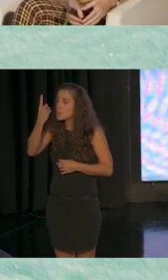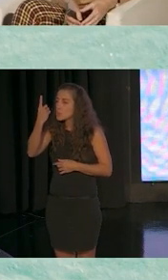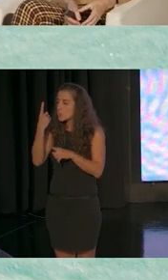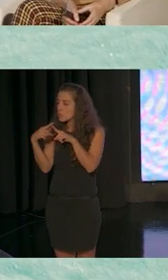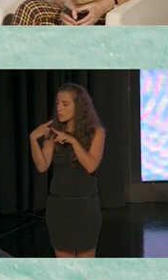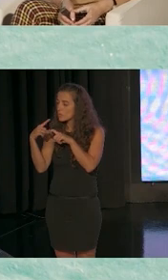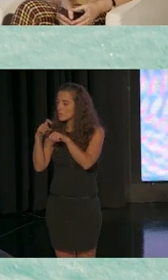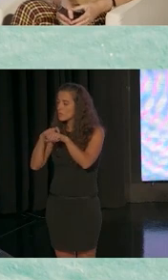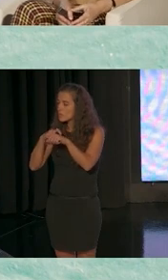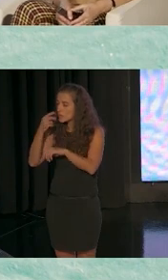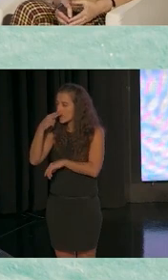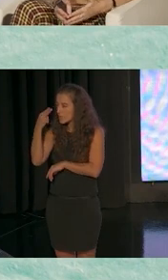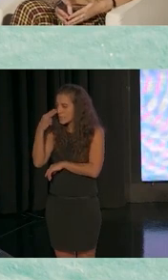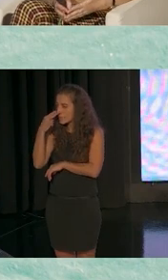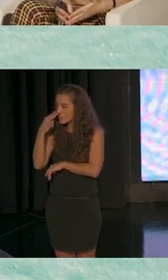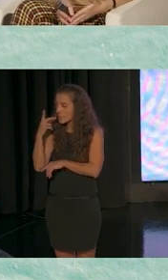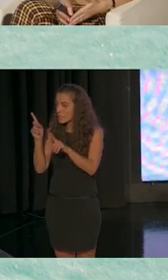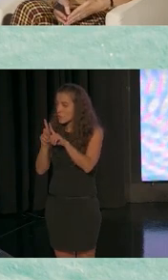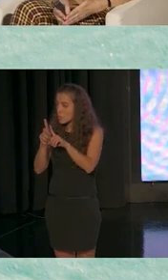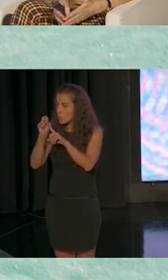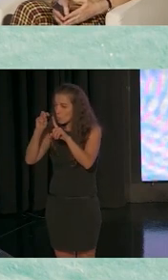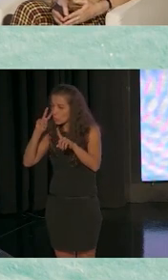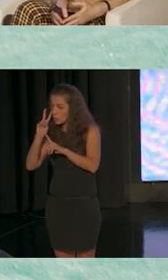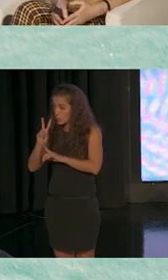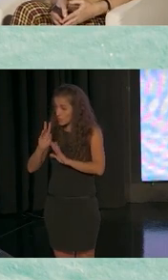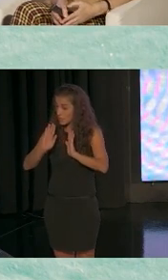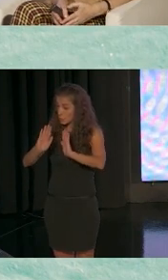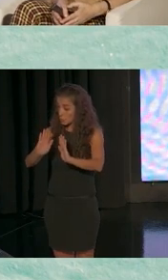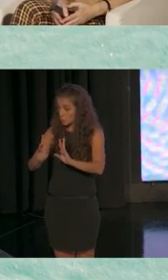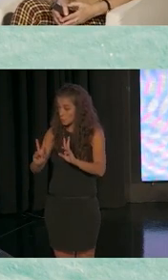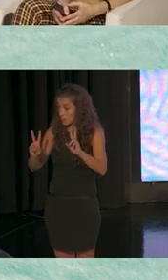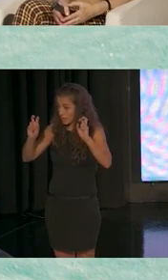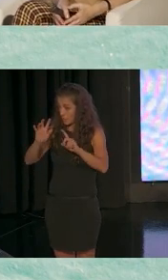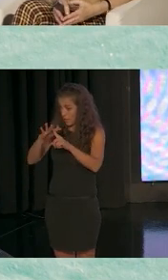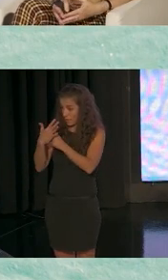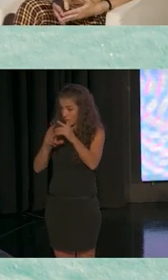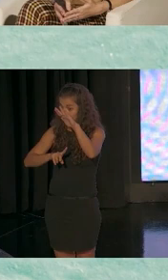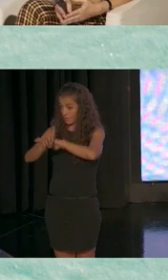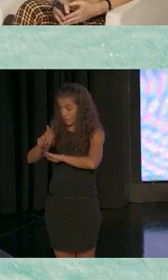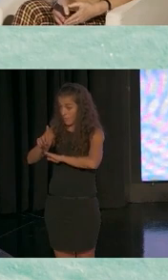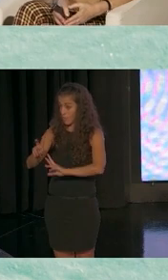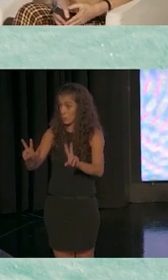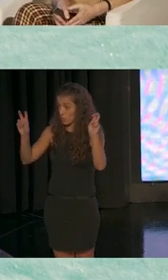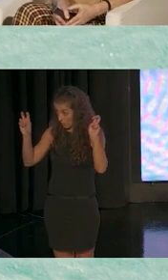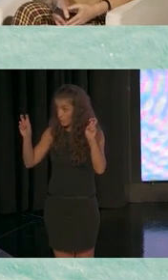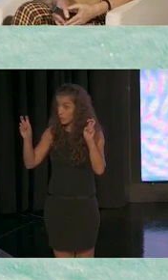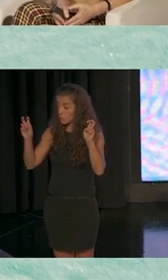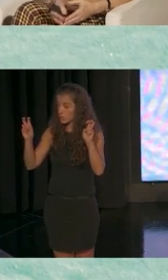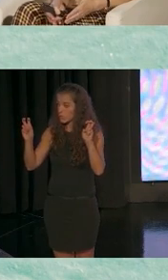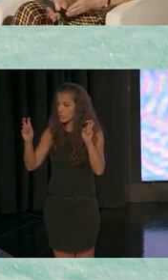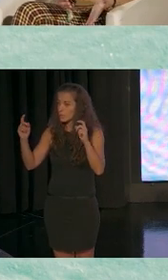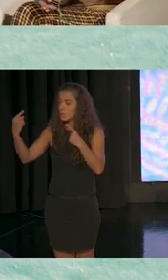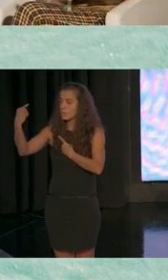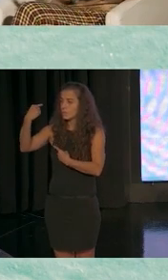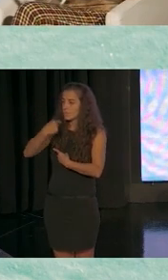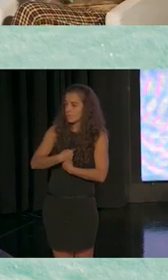interesante es como estos nuevos enfoque sobre el desarrollo nos obligan eh